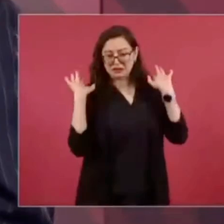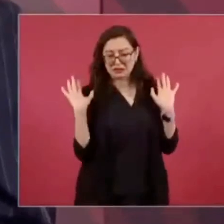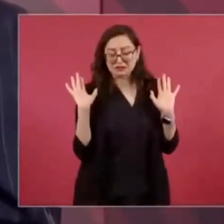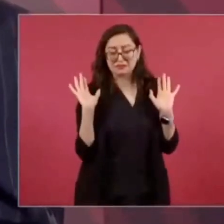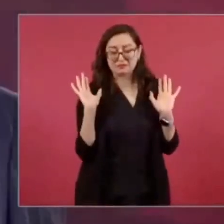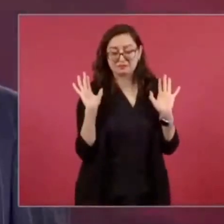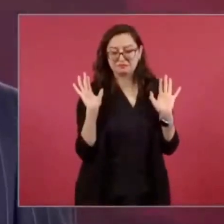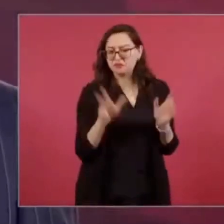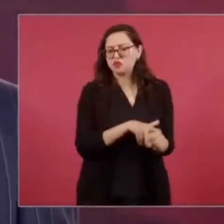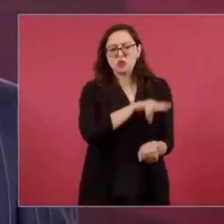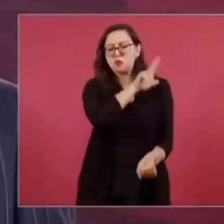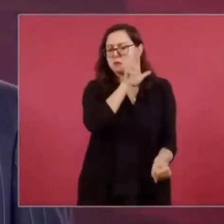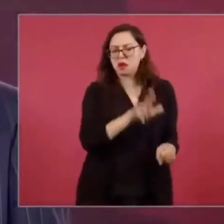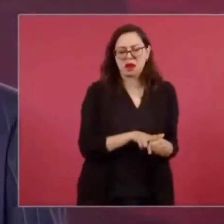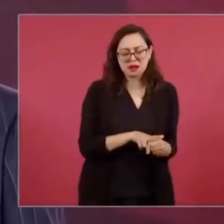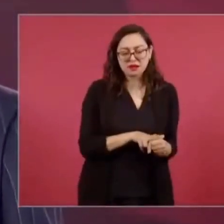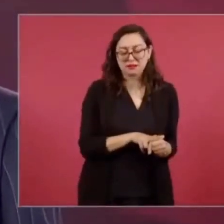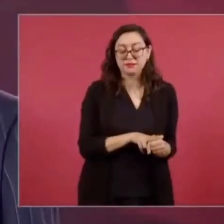pero